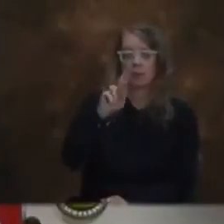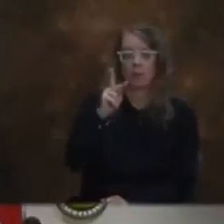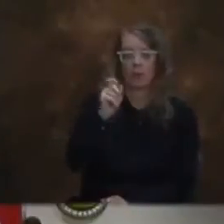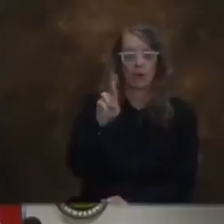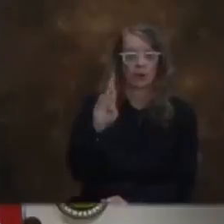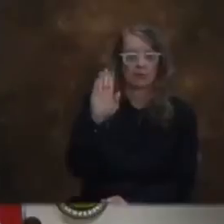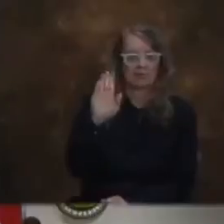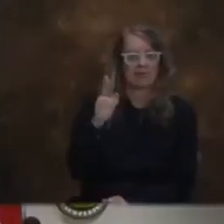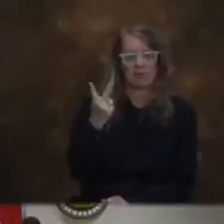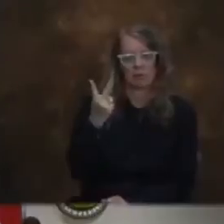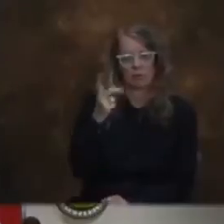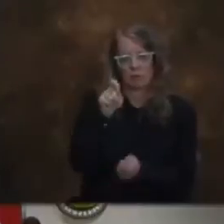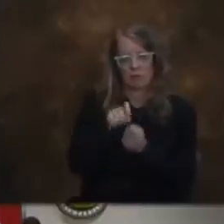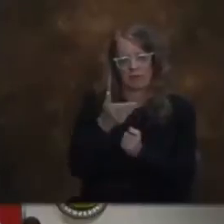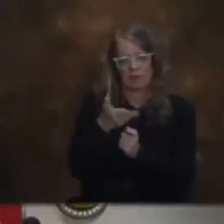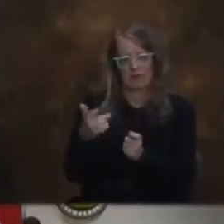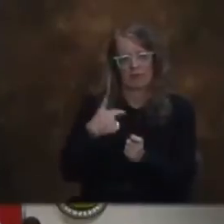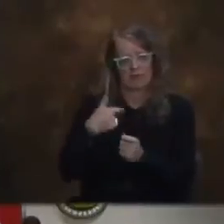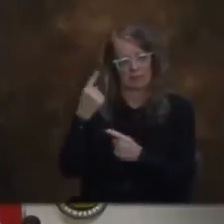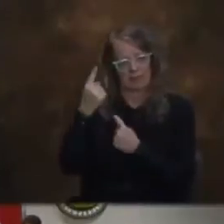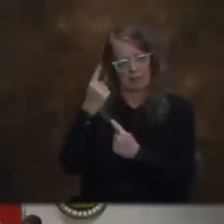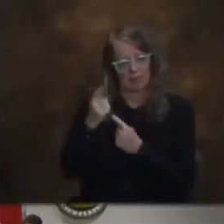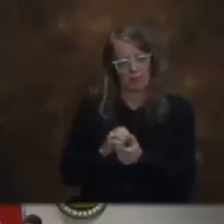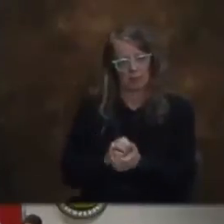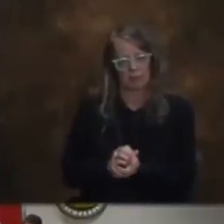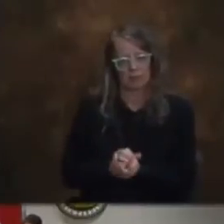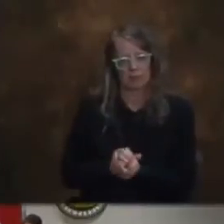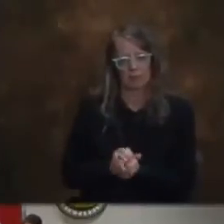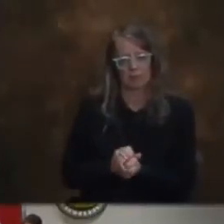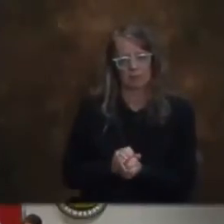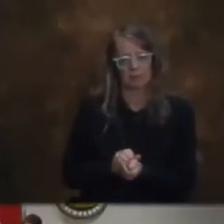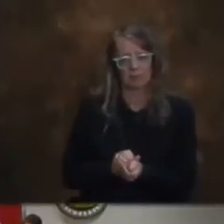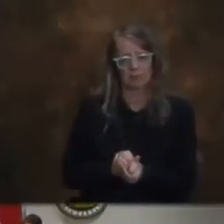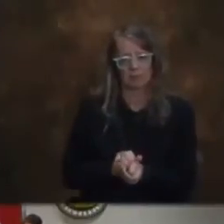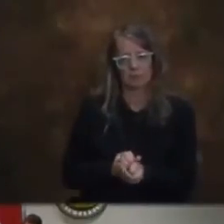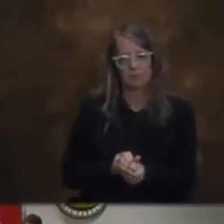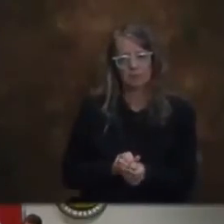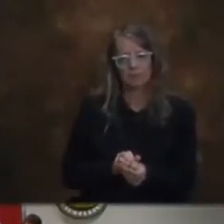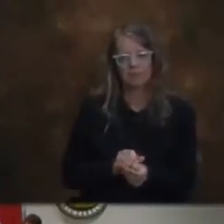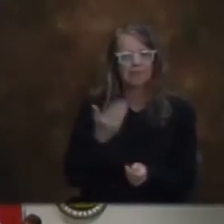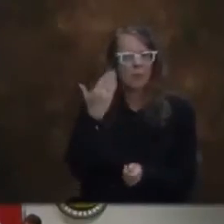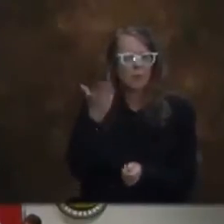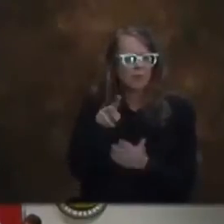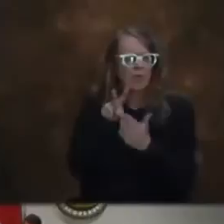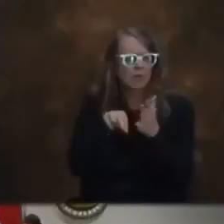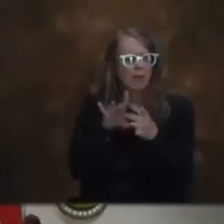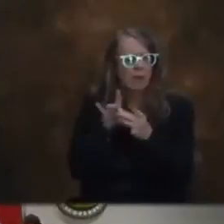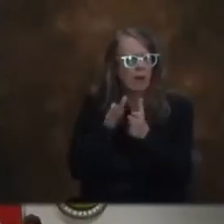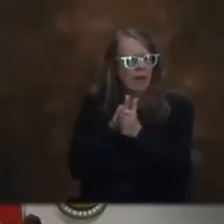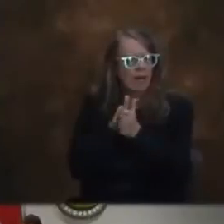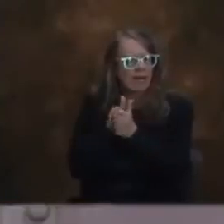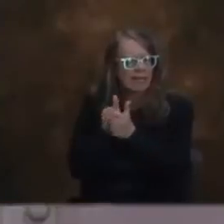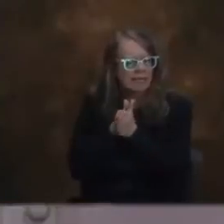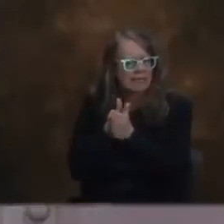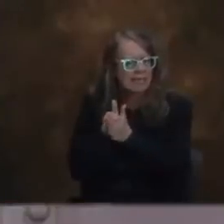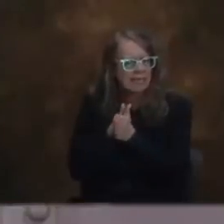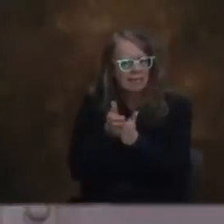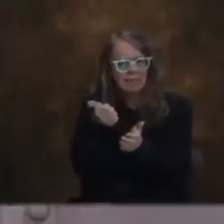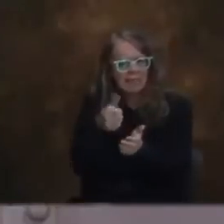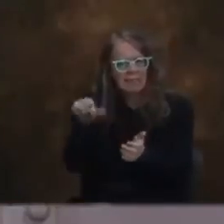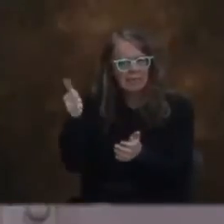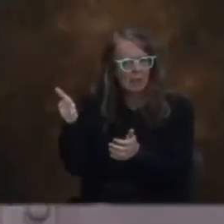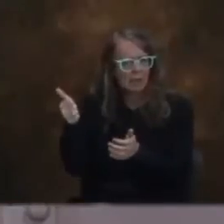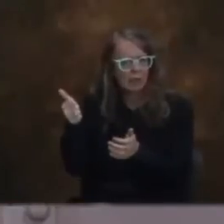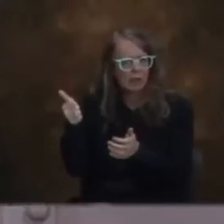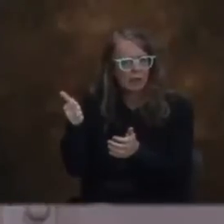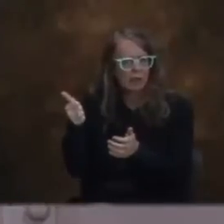tengo dos puntos en mi mente no sé si he leído sobre un incentivo a personas de